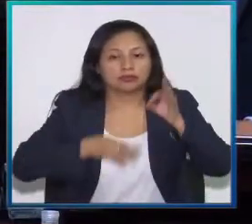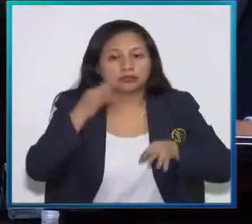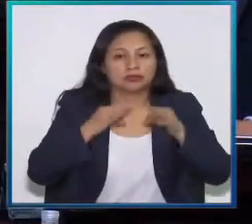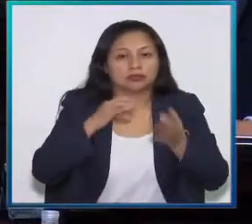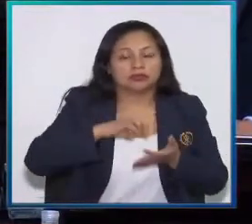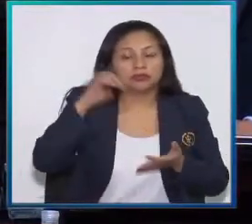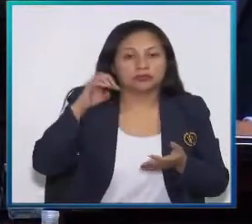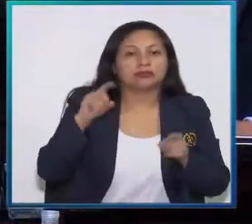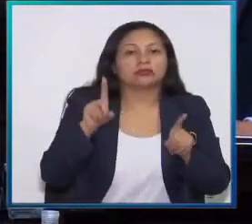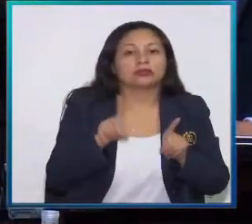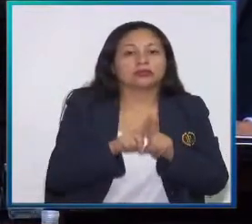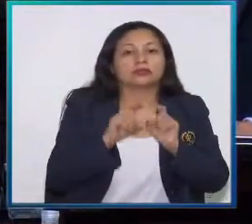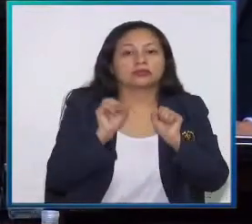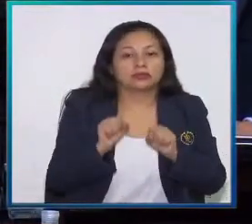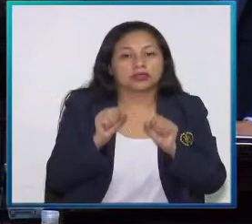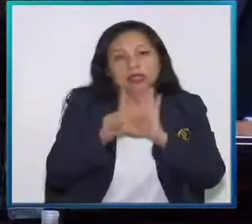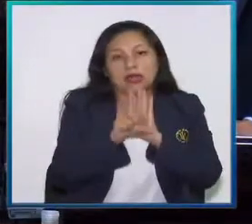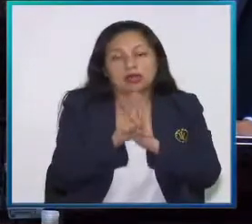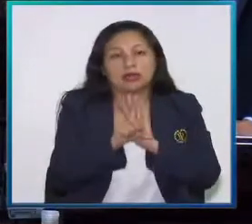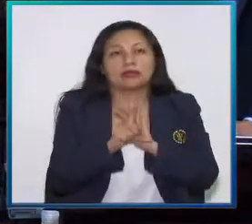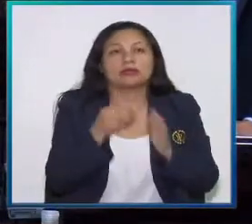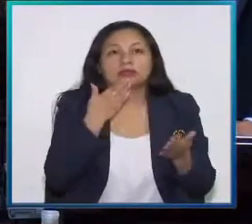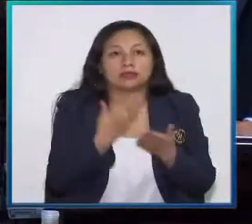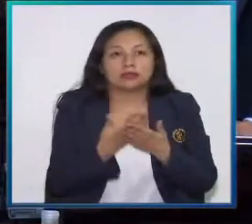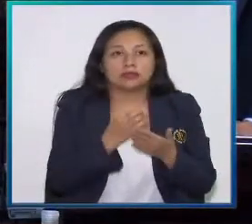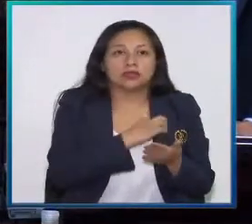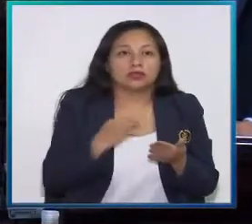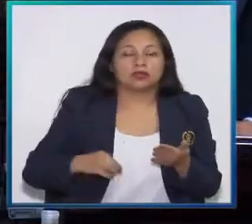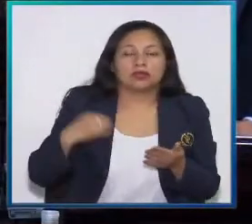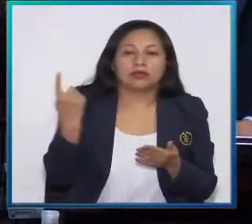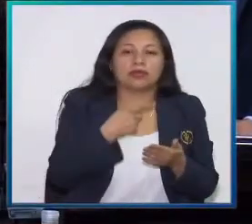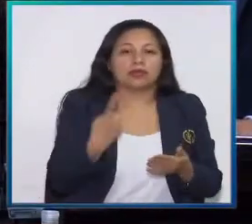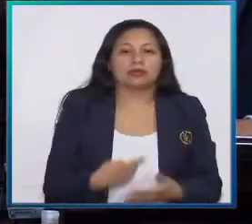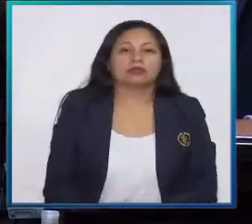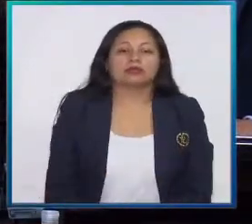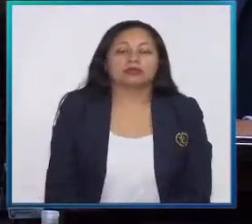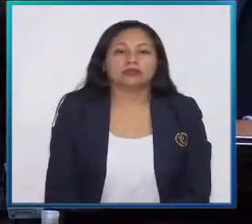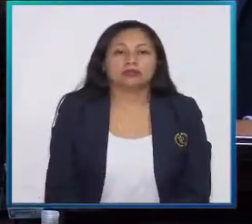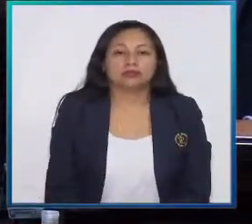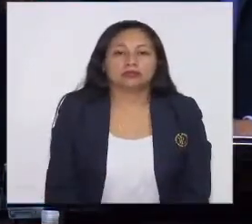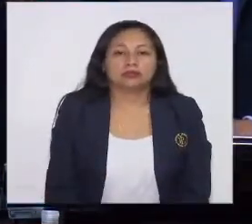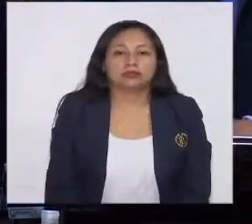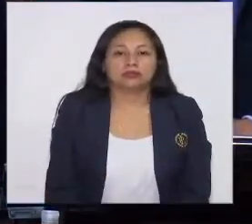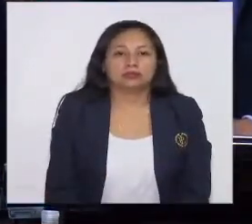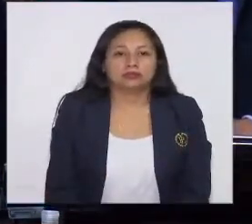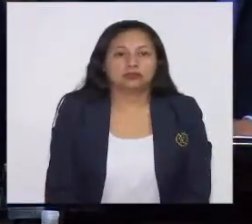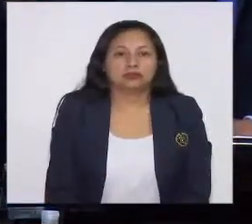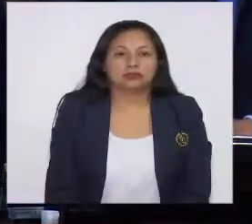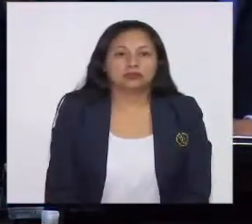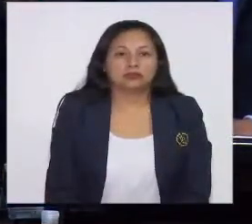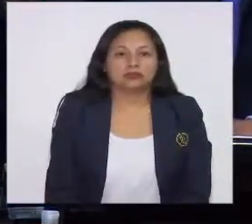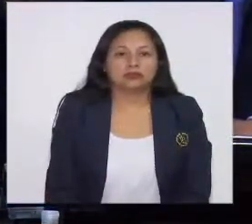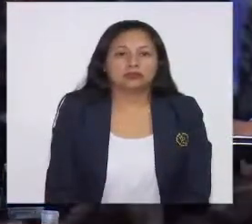justicia de nuestro país y la aplicación de la ley. Muchas gracias, presidente. Honorable pleno.